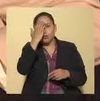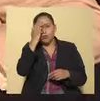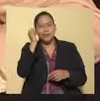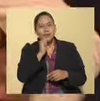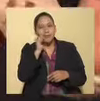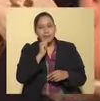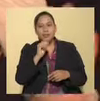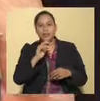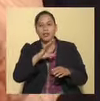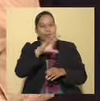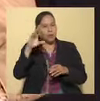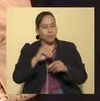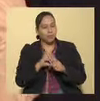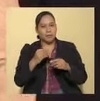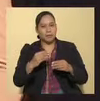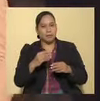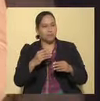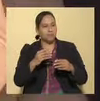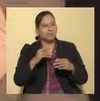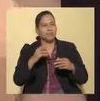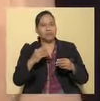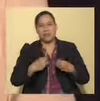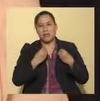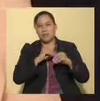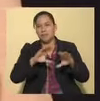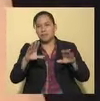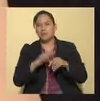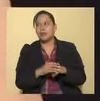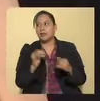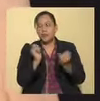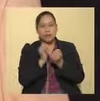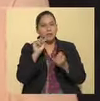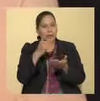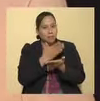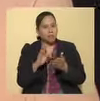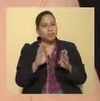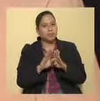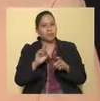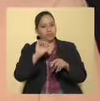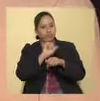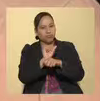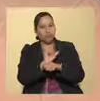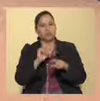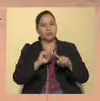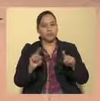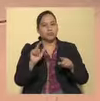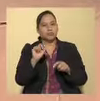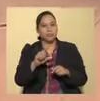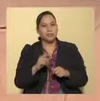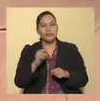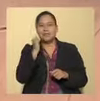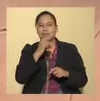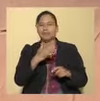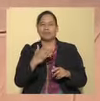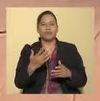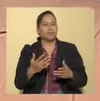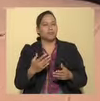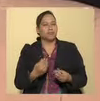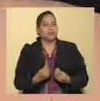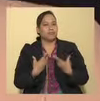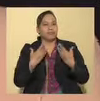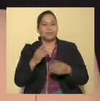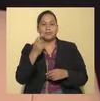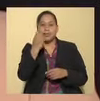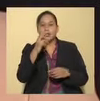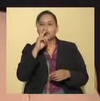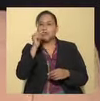todo el universo y en otros países, ¿no? Y que además se uniesen pues artistas verdaderamente sensacionales. Había que